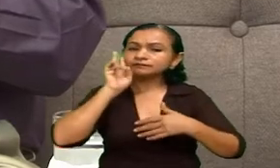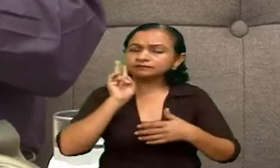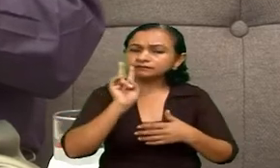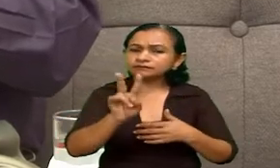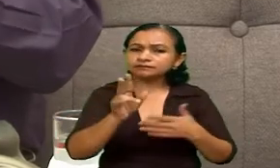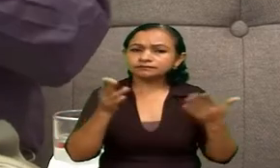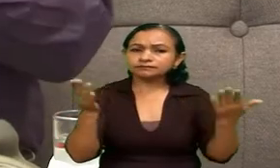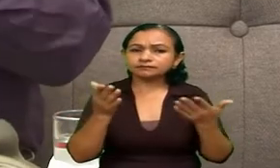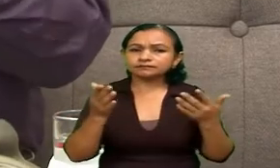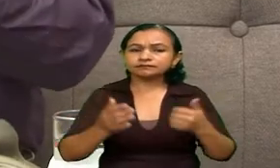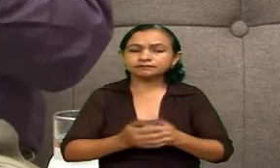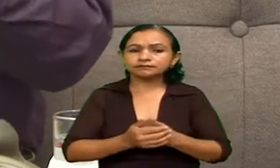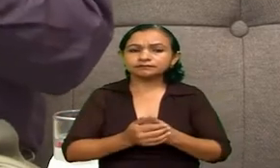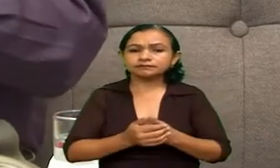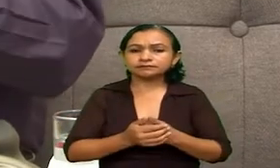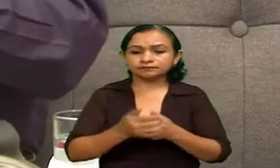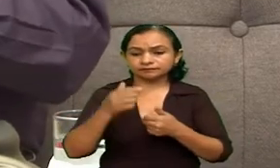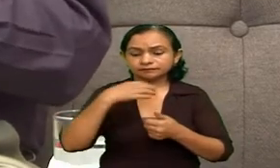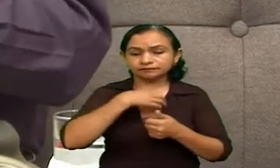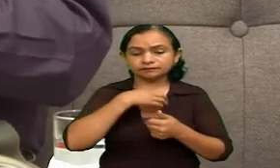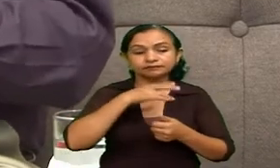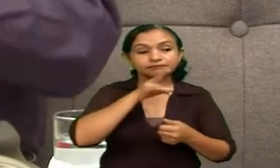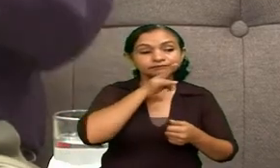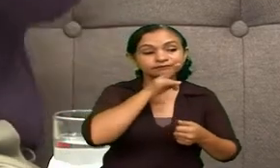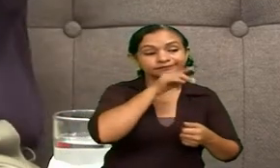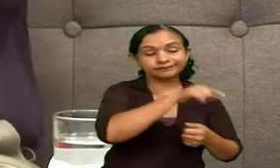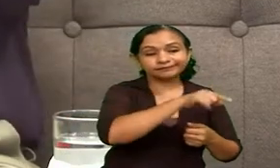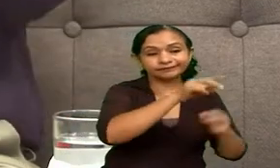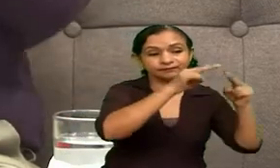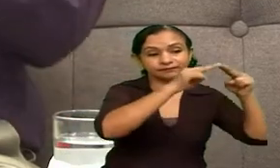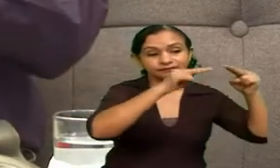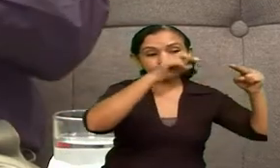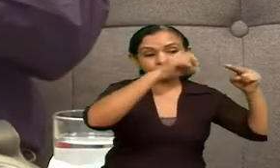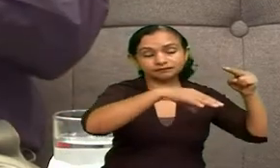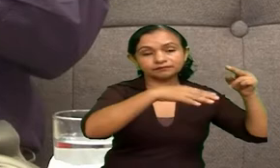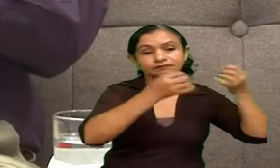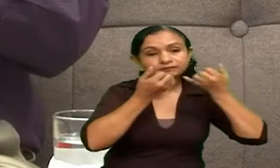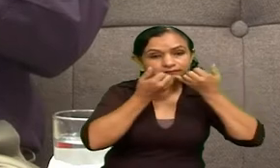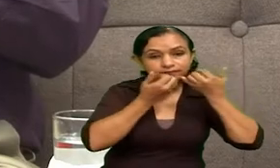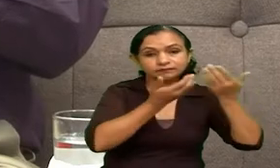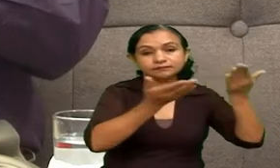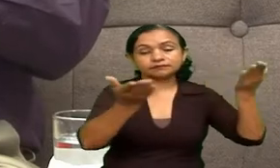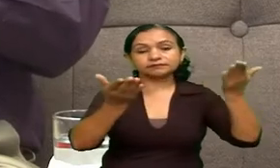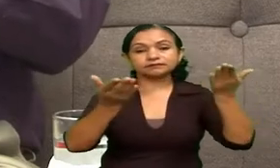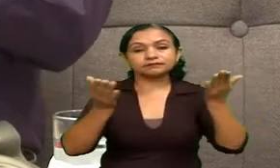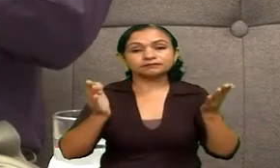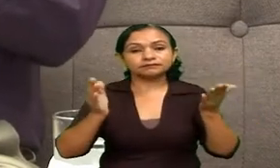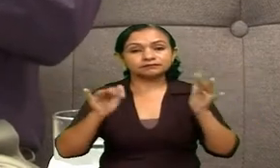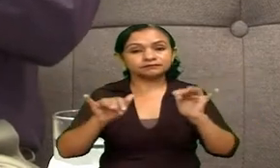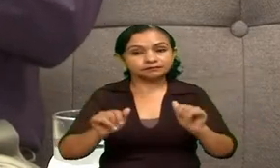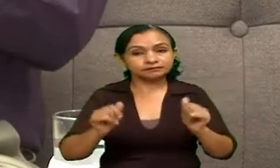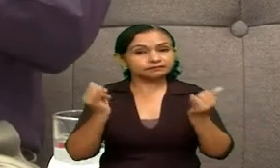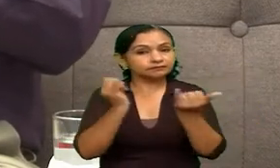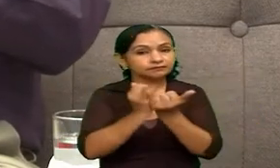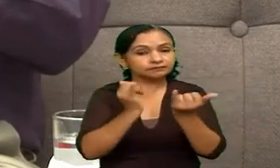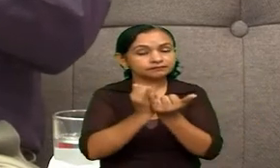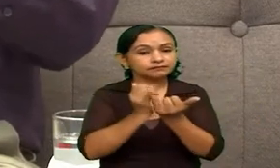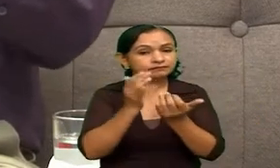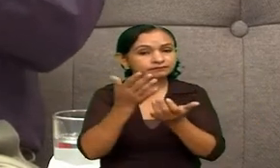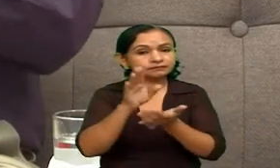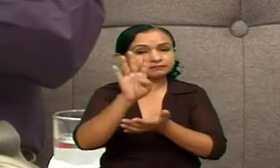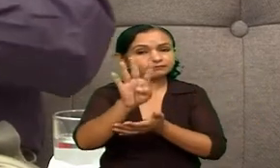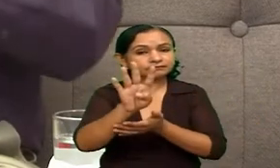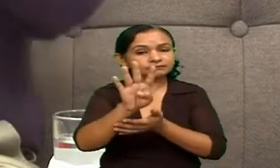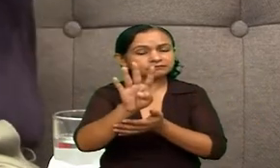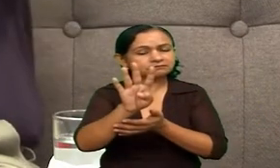el sistema, el que opera el sistema hondureño, también mandó su reporte, su informe. Eso fue como a las 4 o